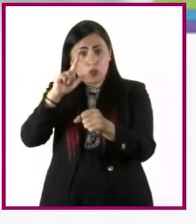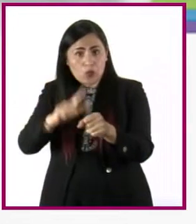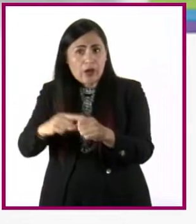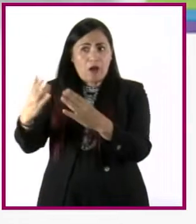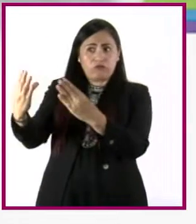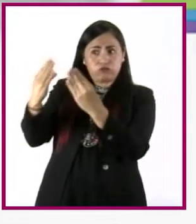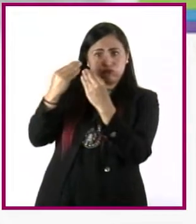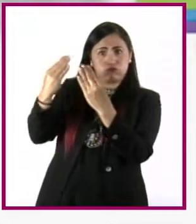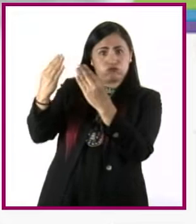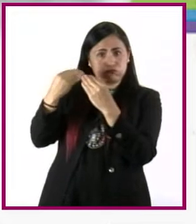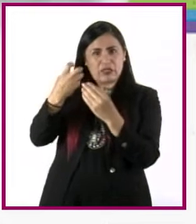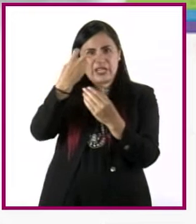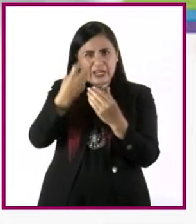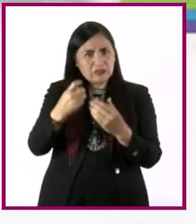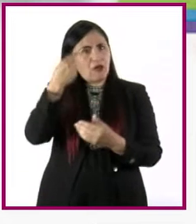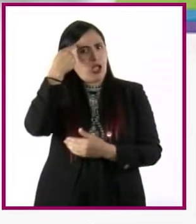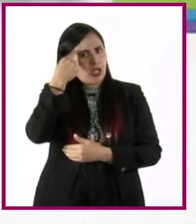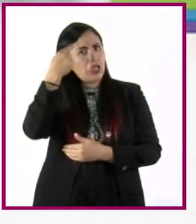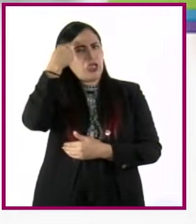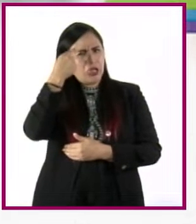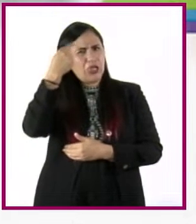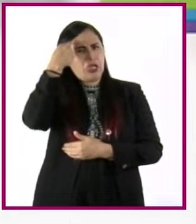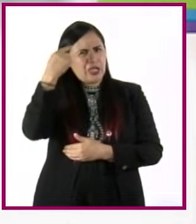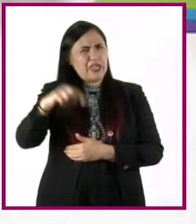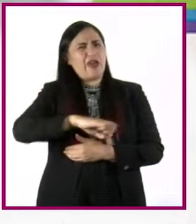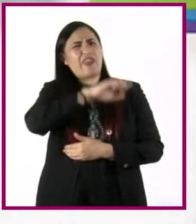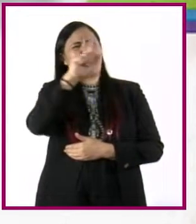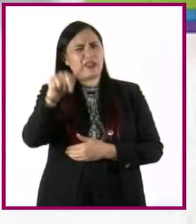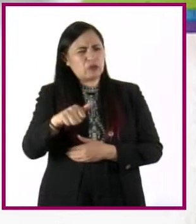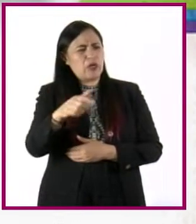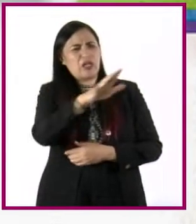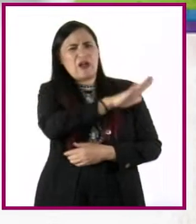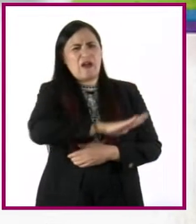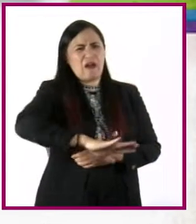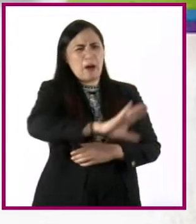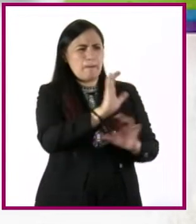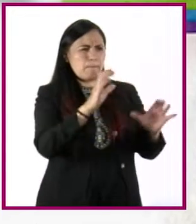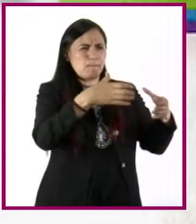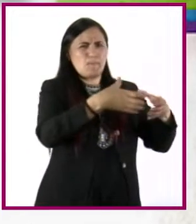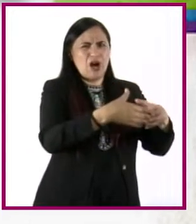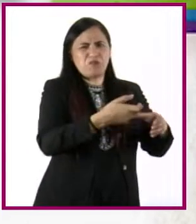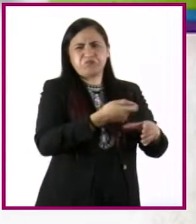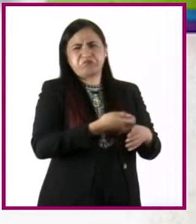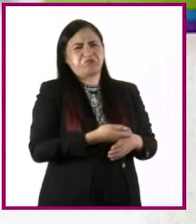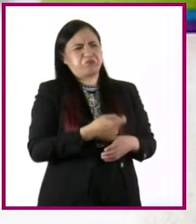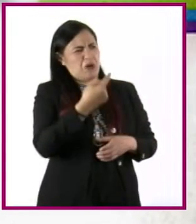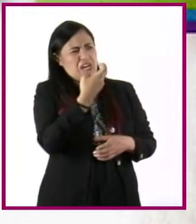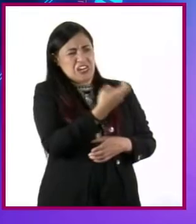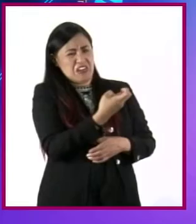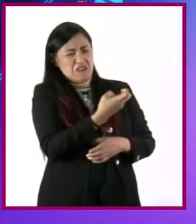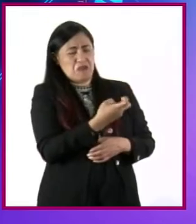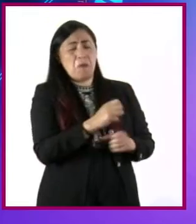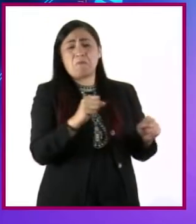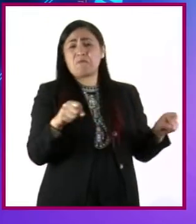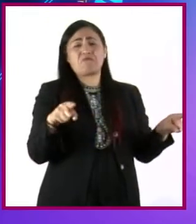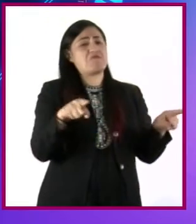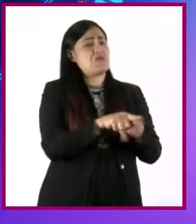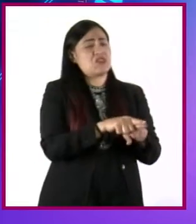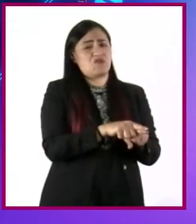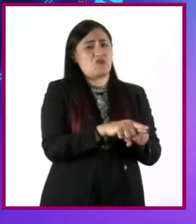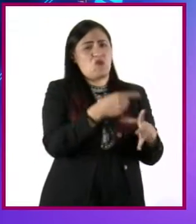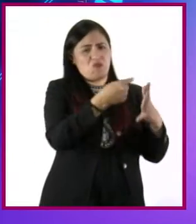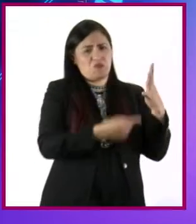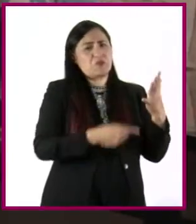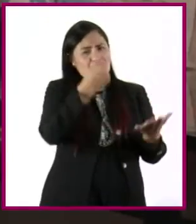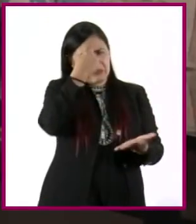creando estereotipos que se aplican de forma general a todas las personas que se considera pertenecen a un